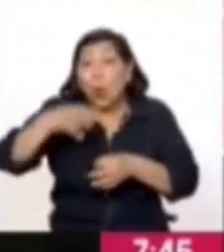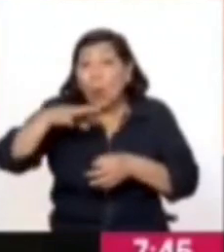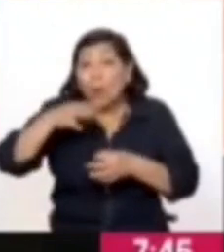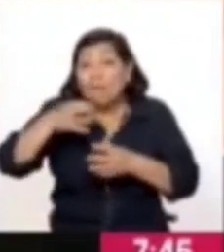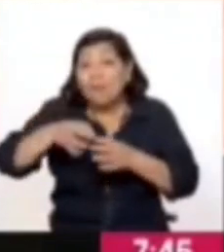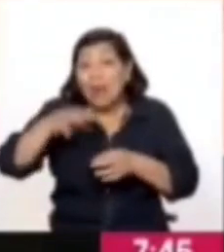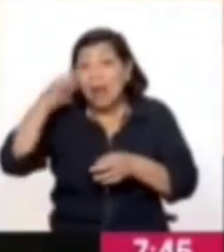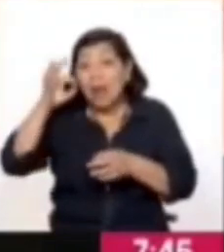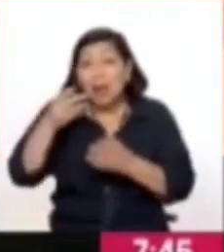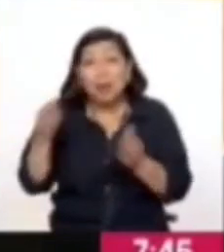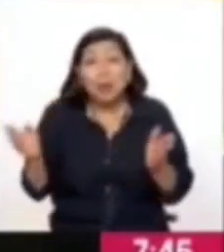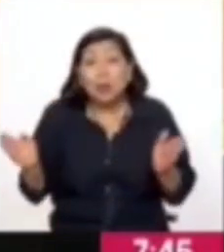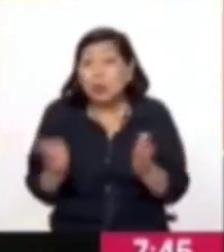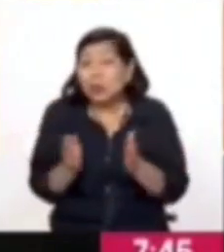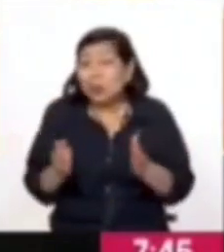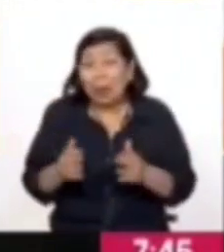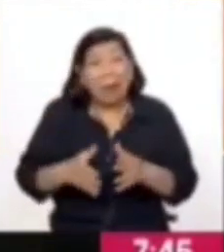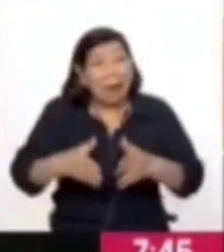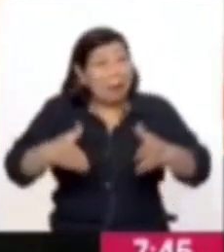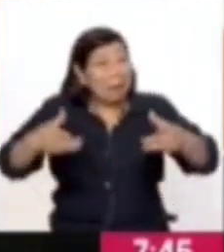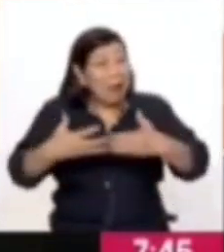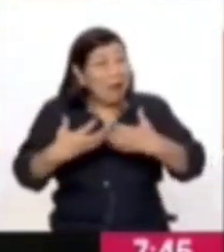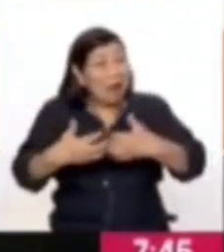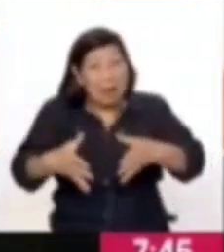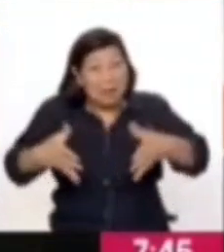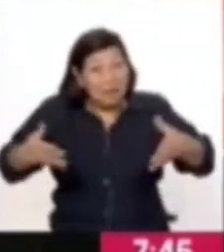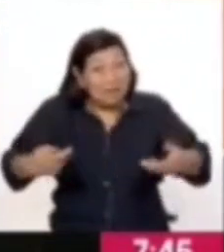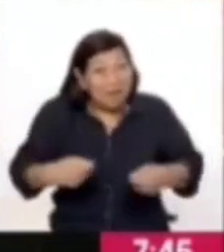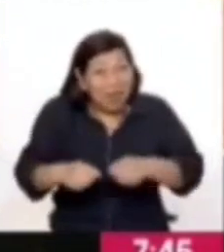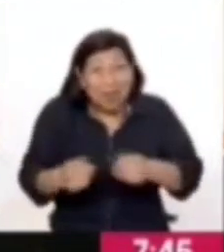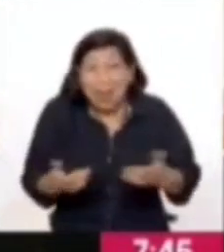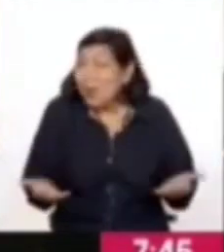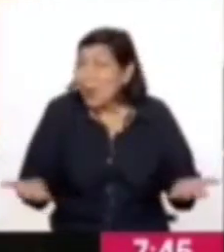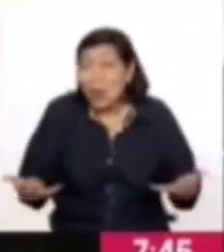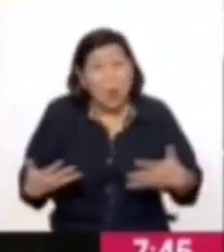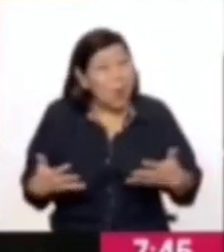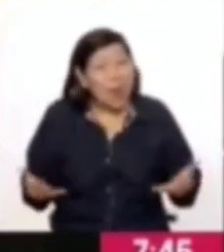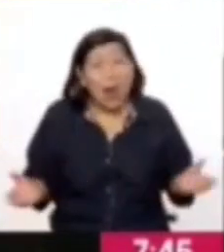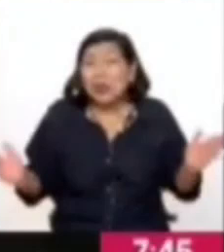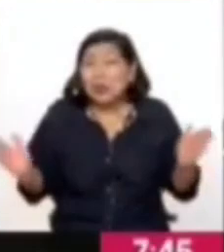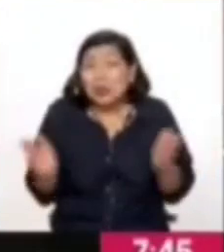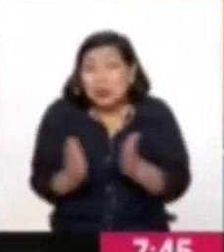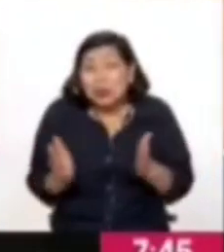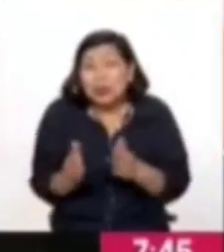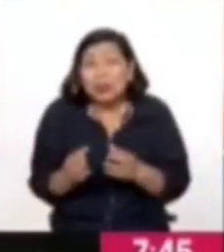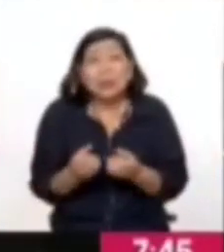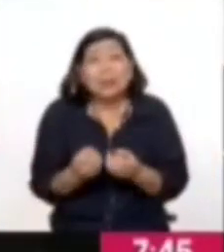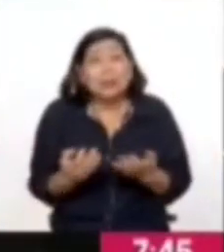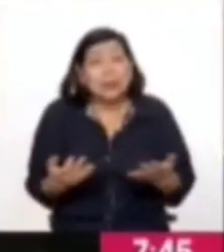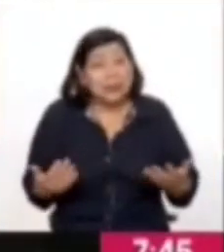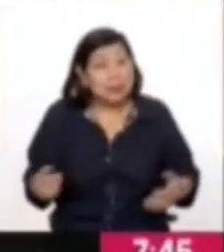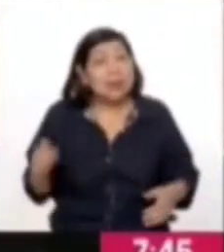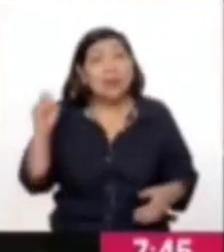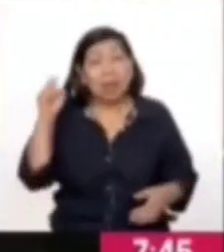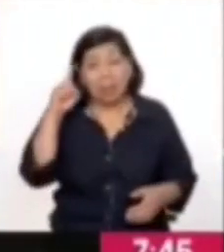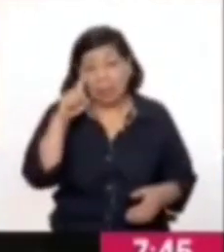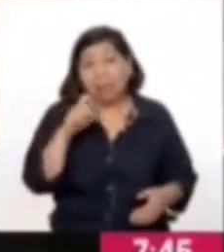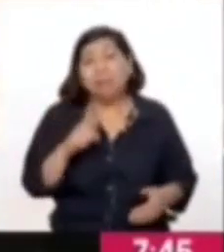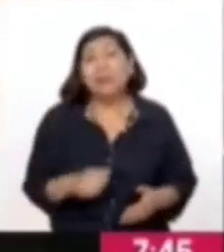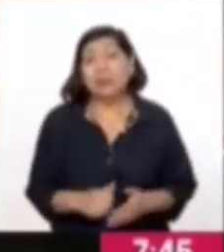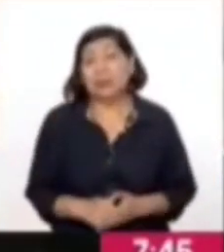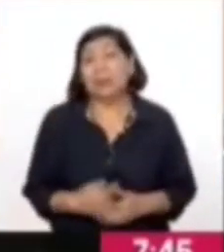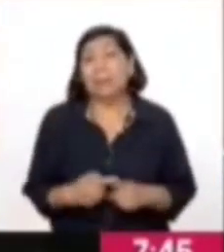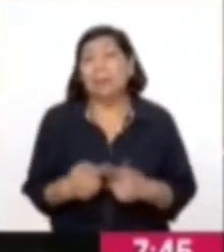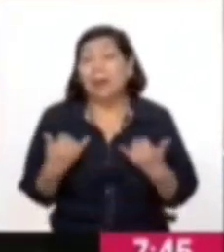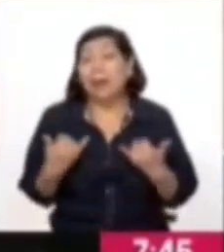a nivel nacional son pequeños, no son grandes productores. Entonces, el impacto es bastante, bastante fuerte